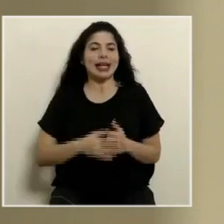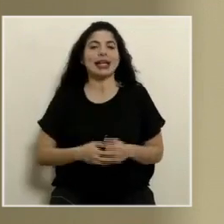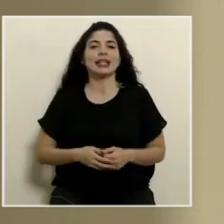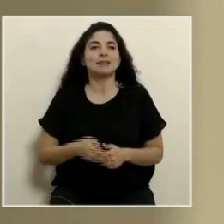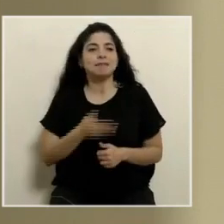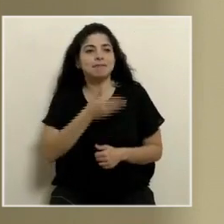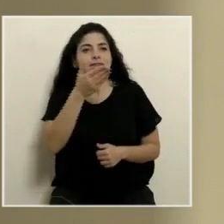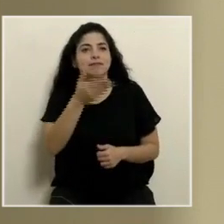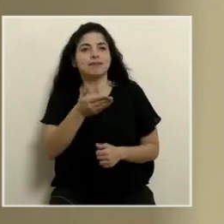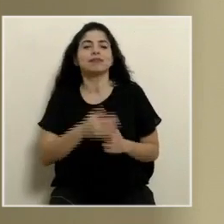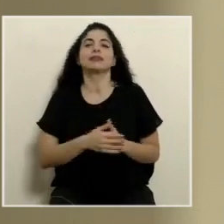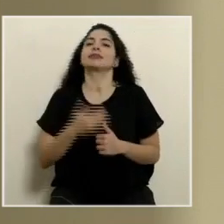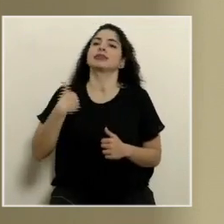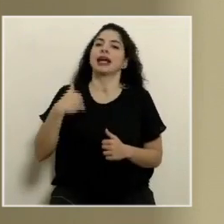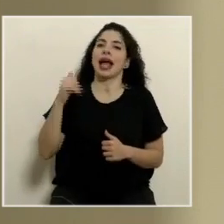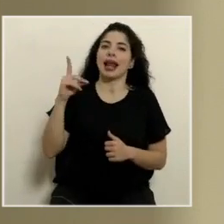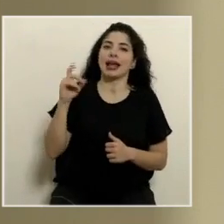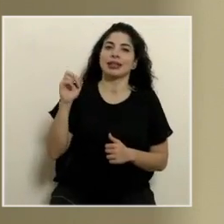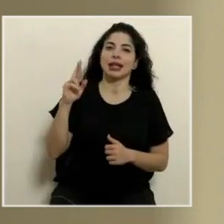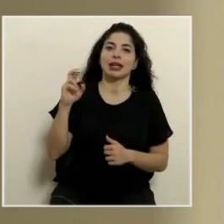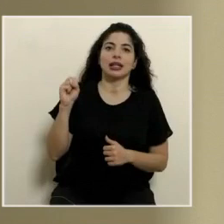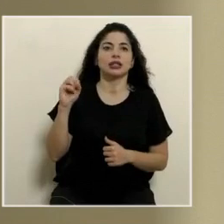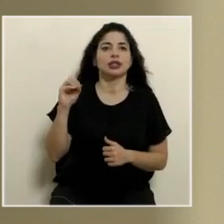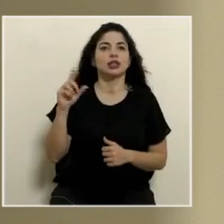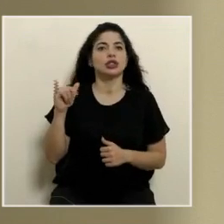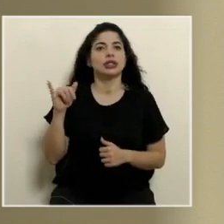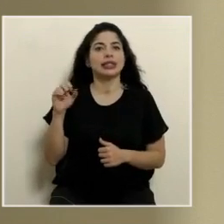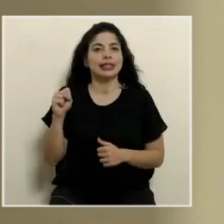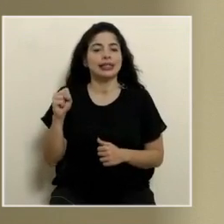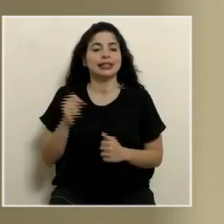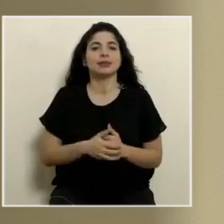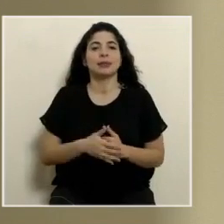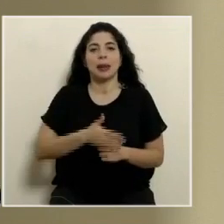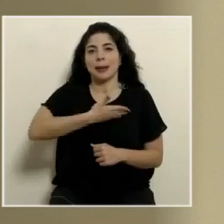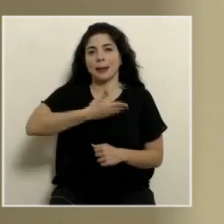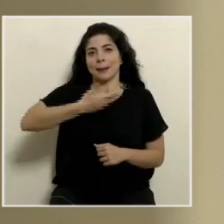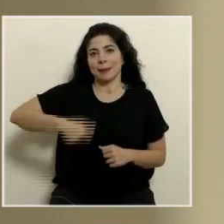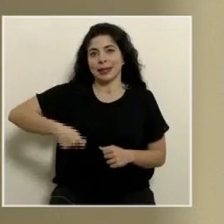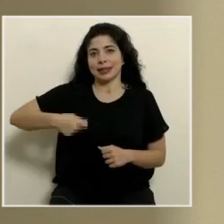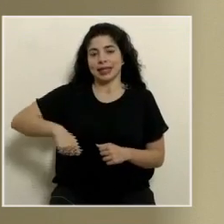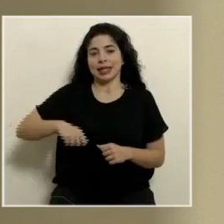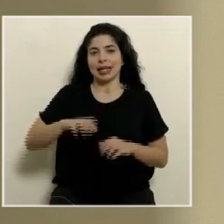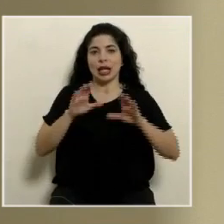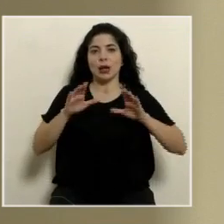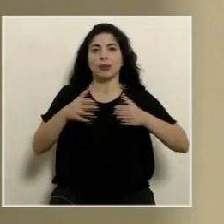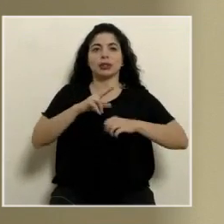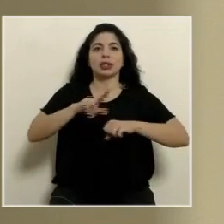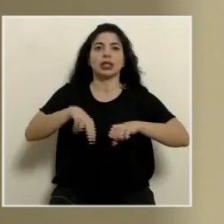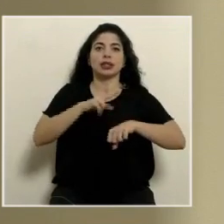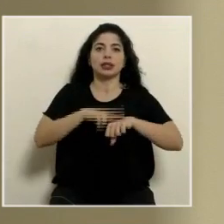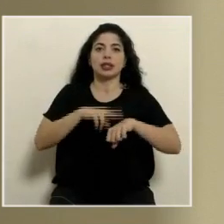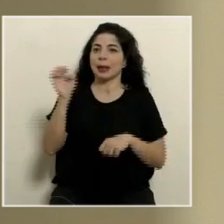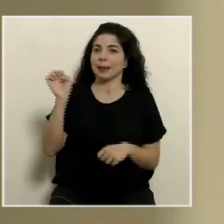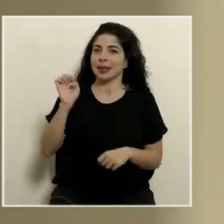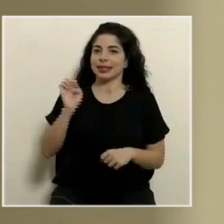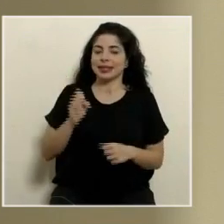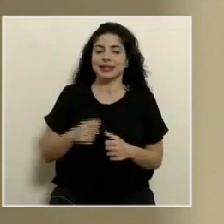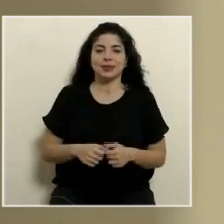y a don Alexander Solís, el presidente ejecutivo de la Comisión Nacional de